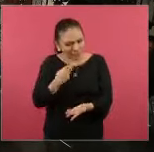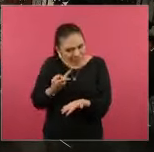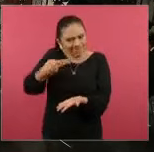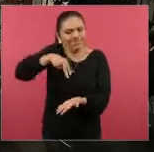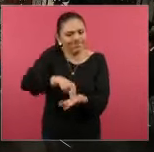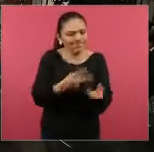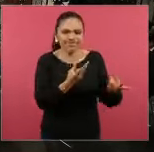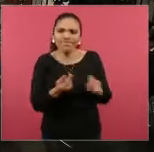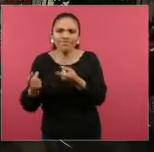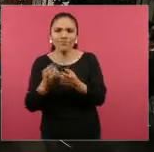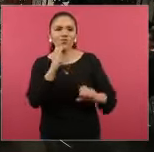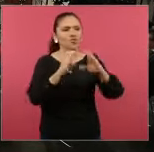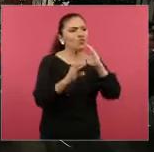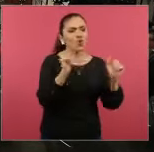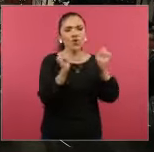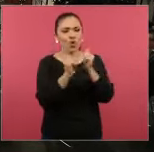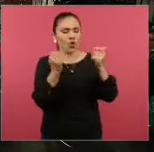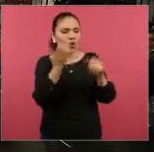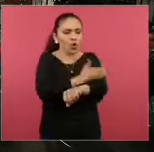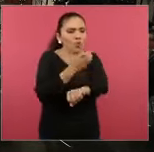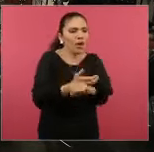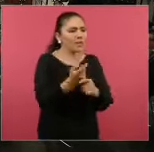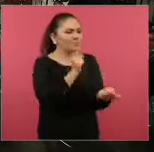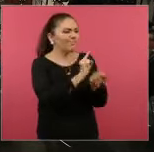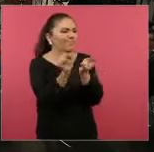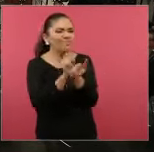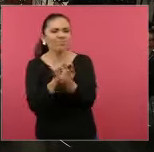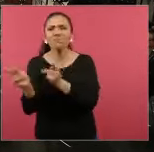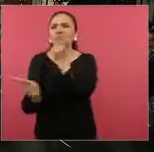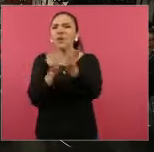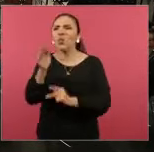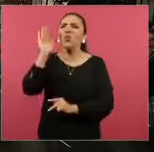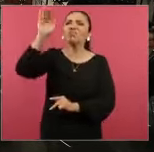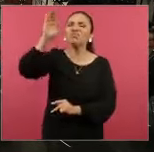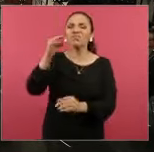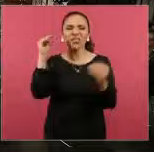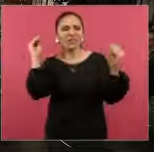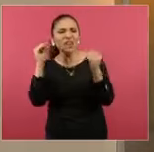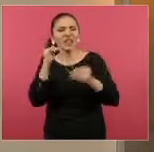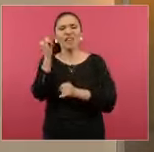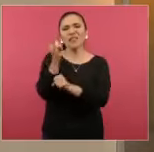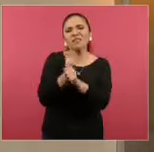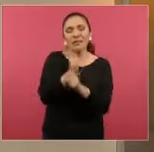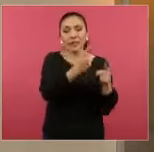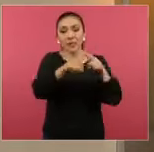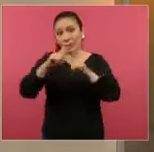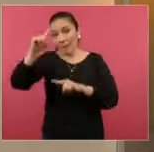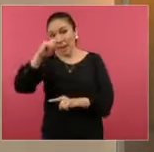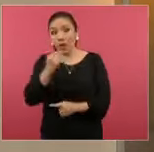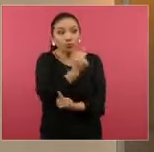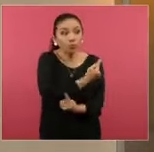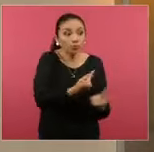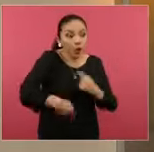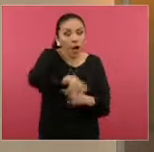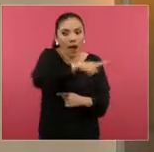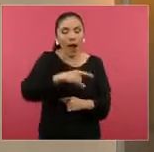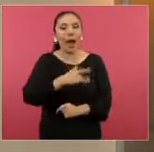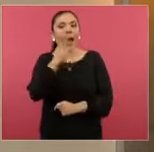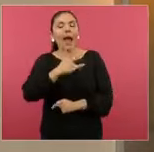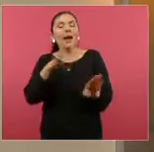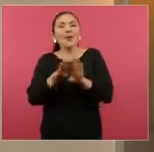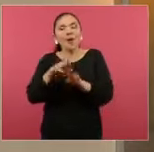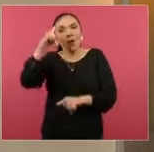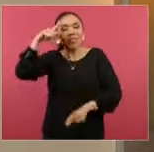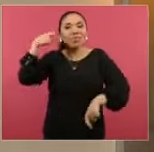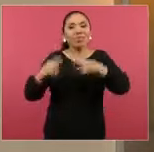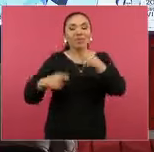aula, interactuar con sus compañeros, lanzar preguntas, debatir, investigar, para que él gestione, él cree este